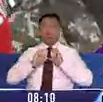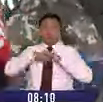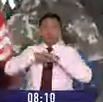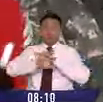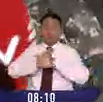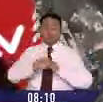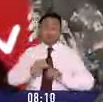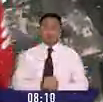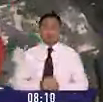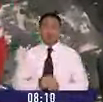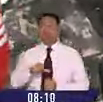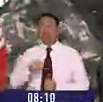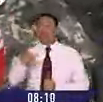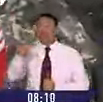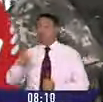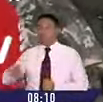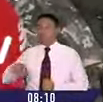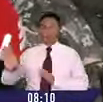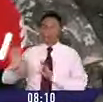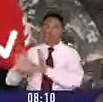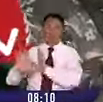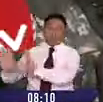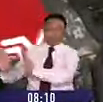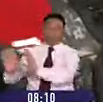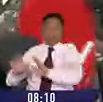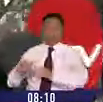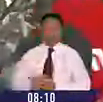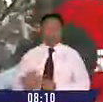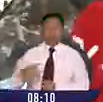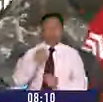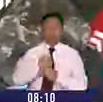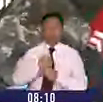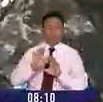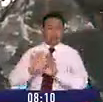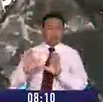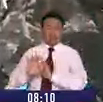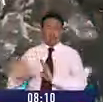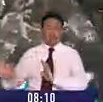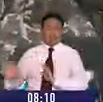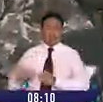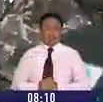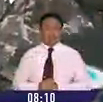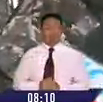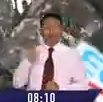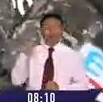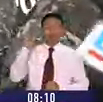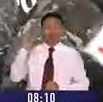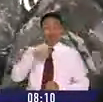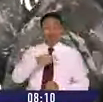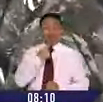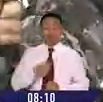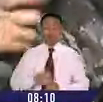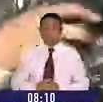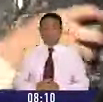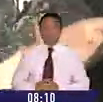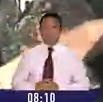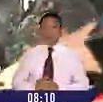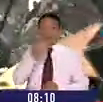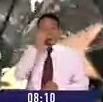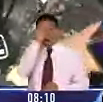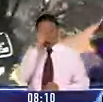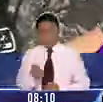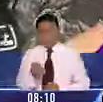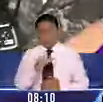a ningún otro personal que trabaja dentro de este establecimiento. Vamos a escuchar sus declaraciones. Buenos días a todos los